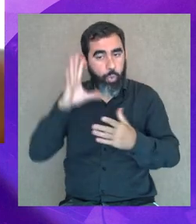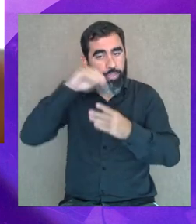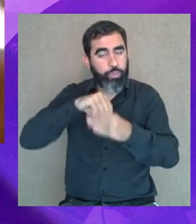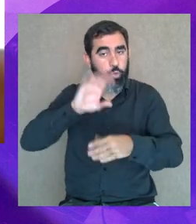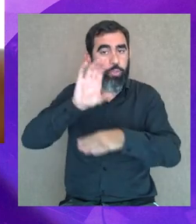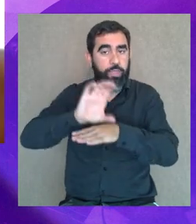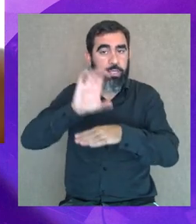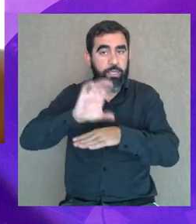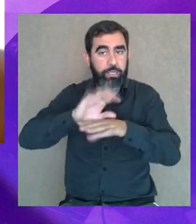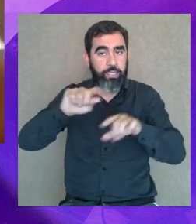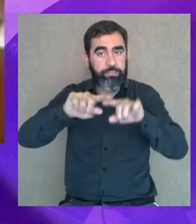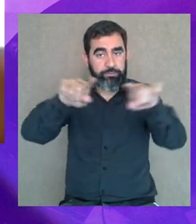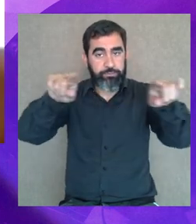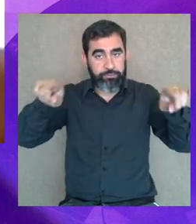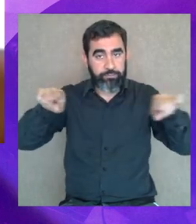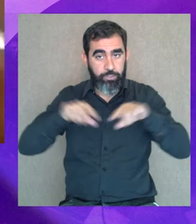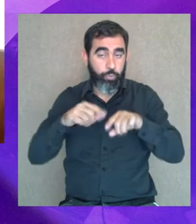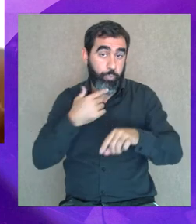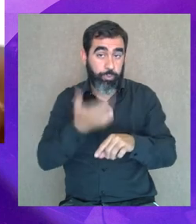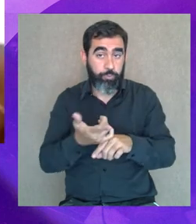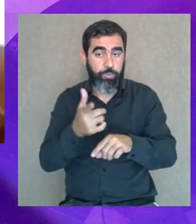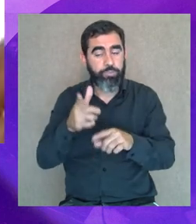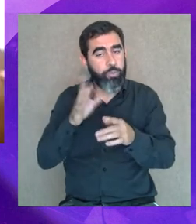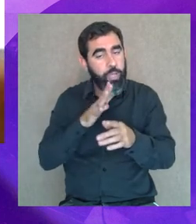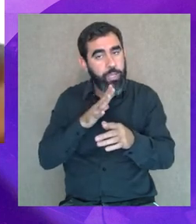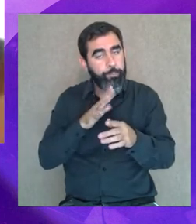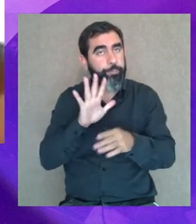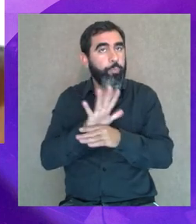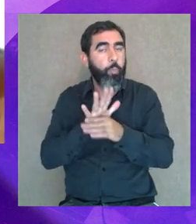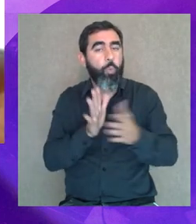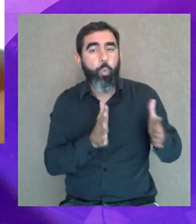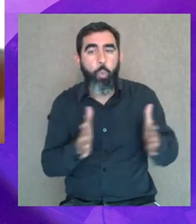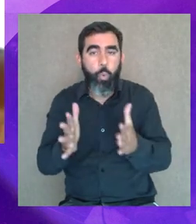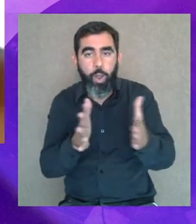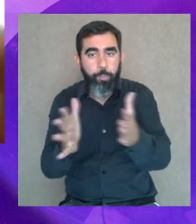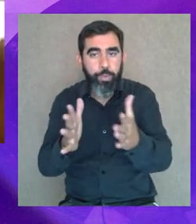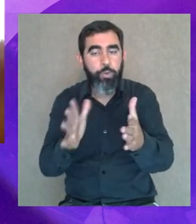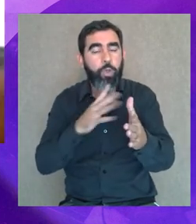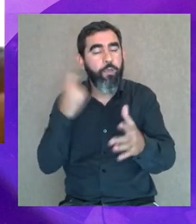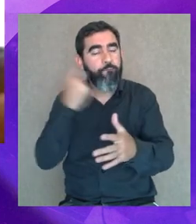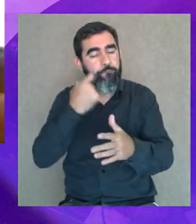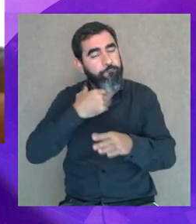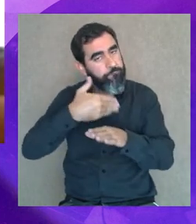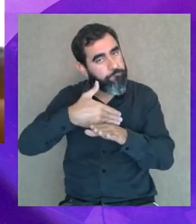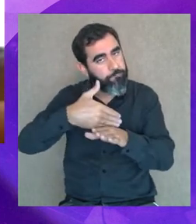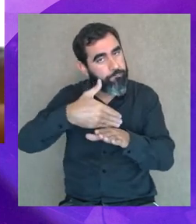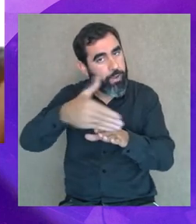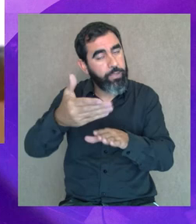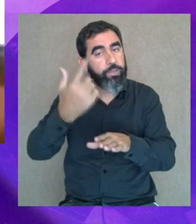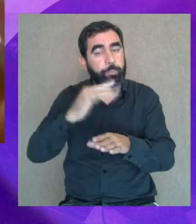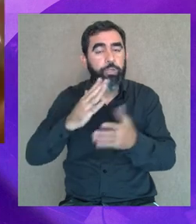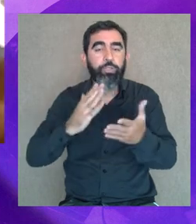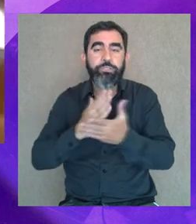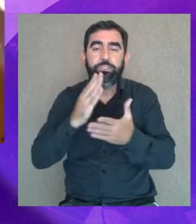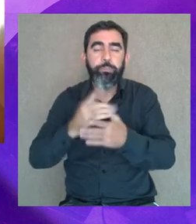de clases y dentro de todo entonces me parece que es un cambio está como por recorrer pero